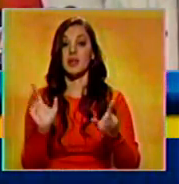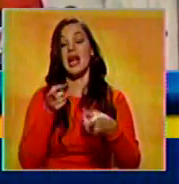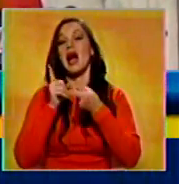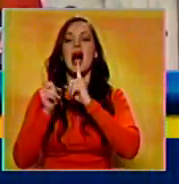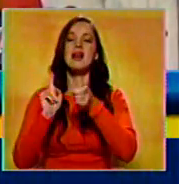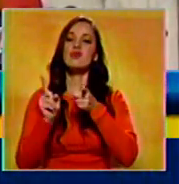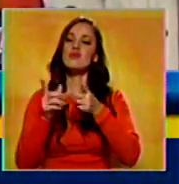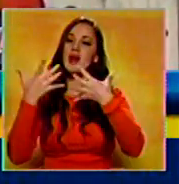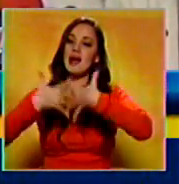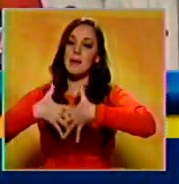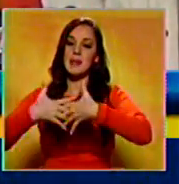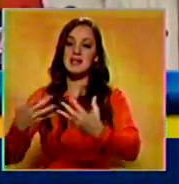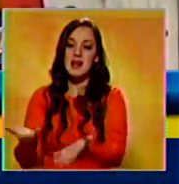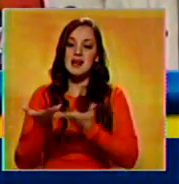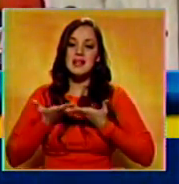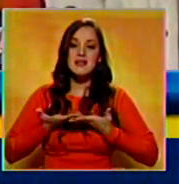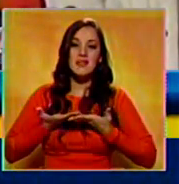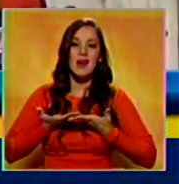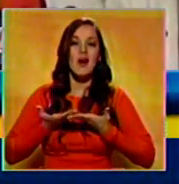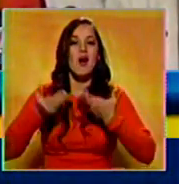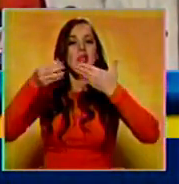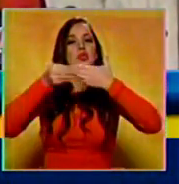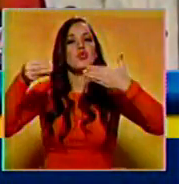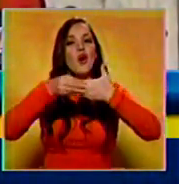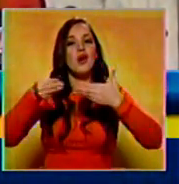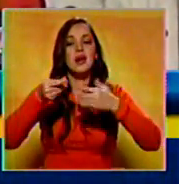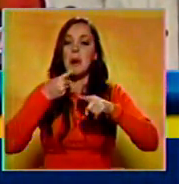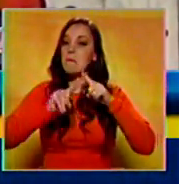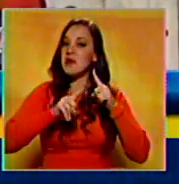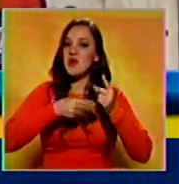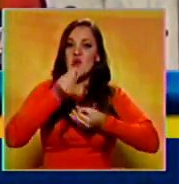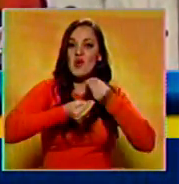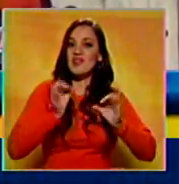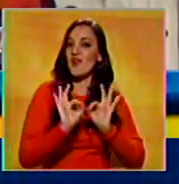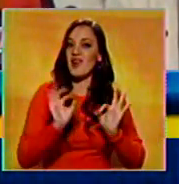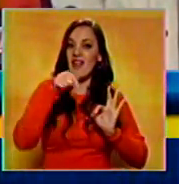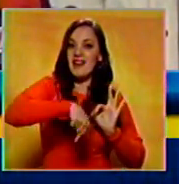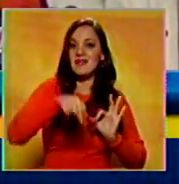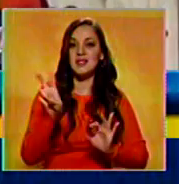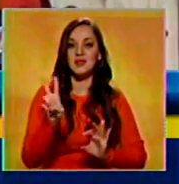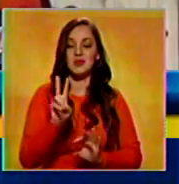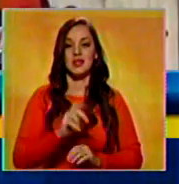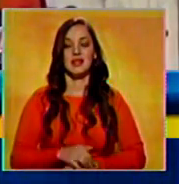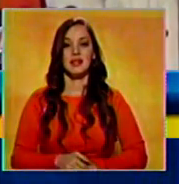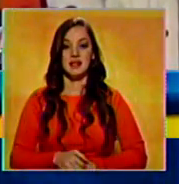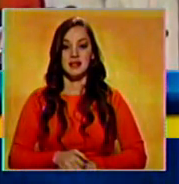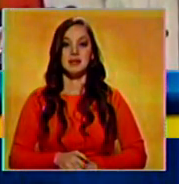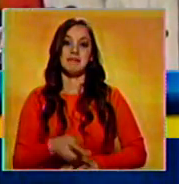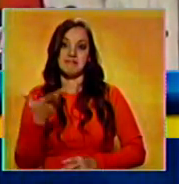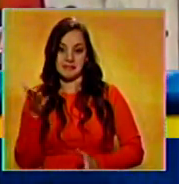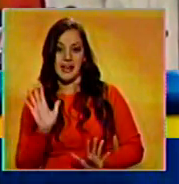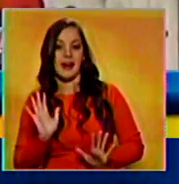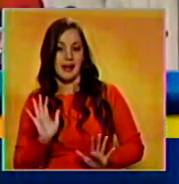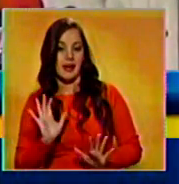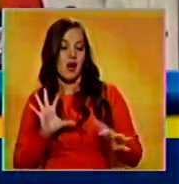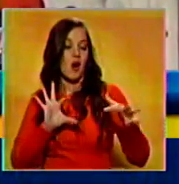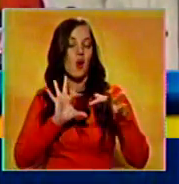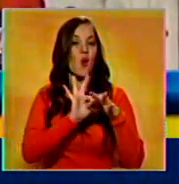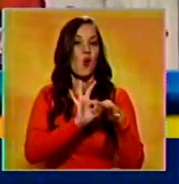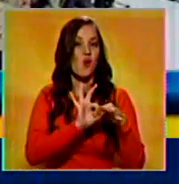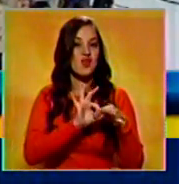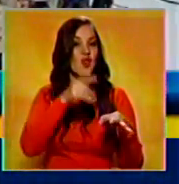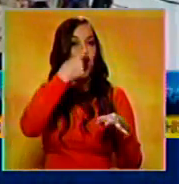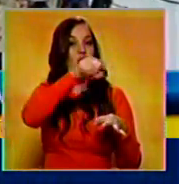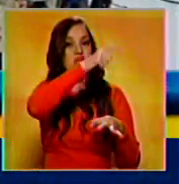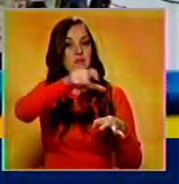cantidades de dólares y no fueron utilizados para su producción real. Obviamente, con una complicidad de muchas